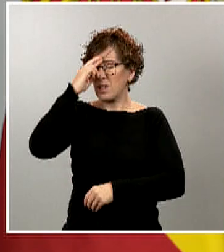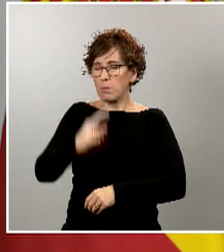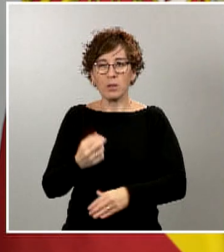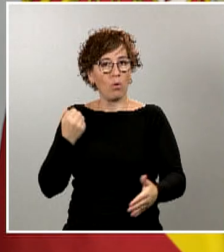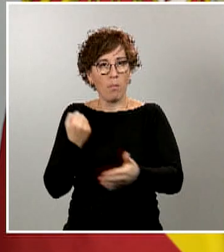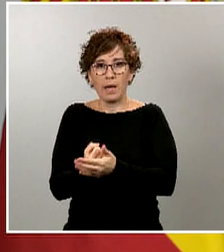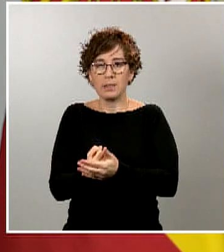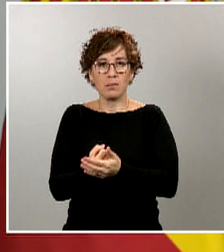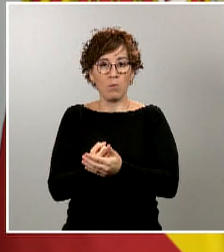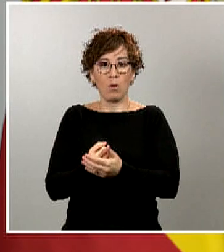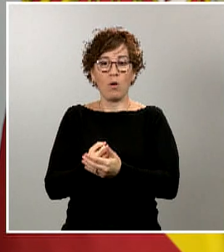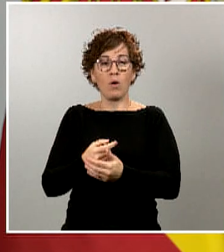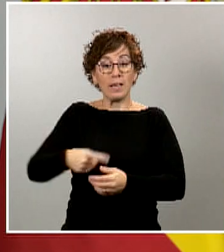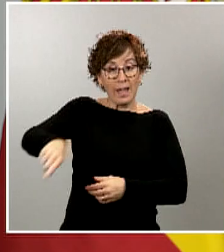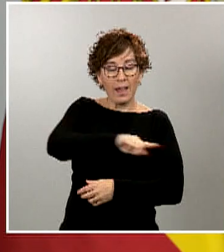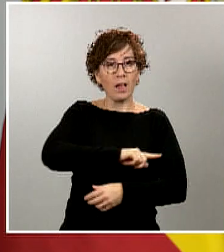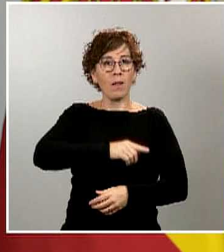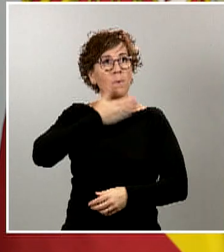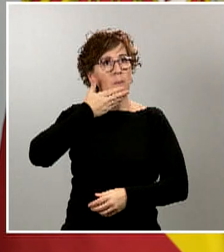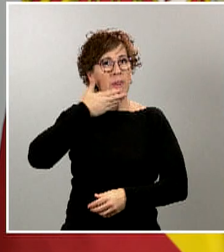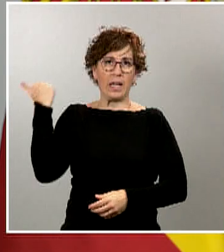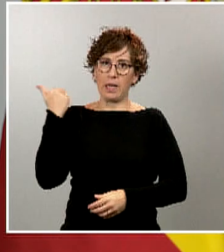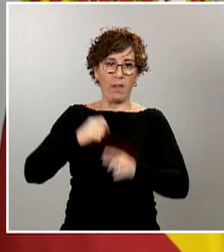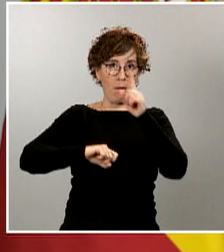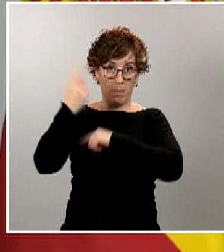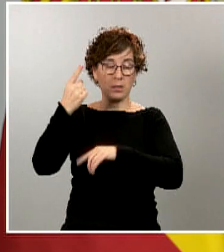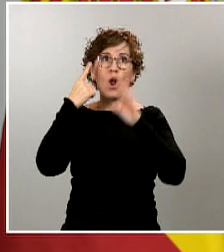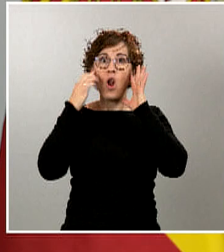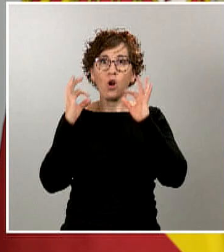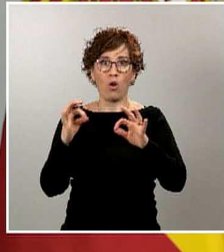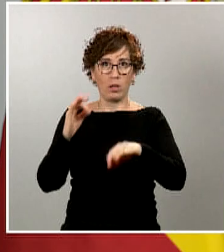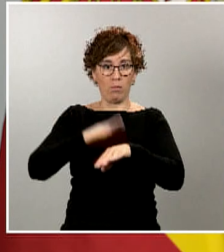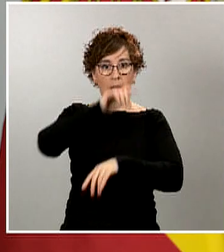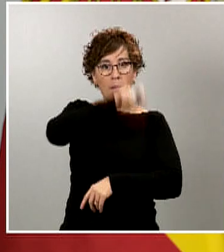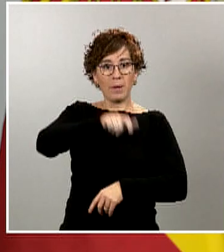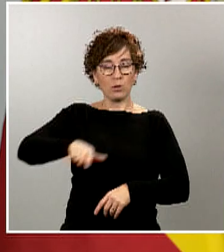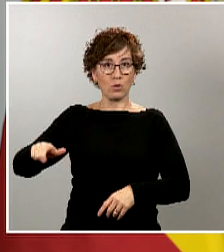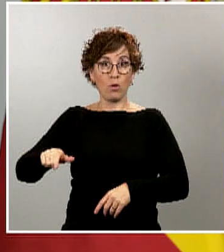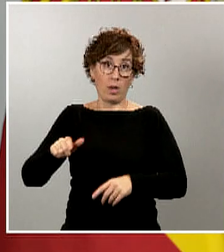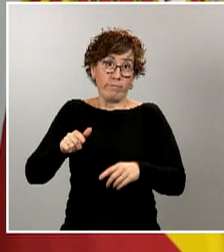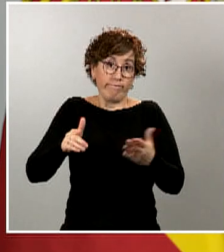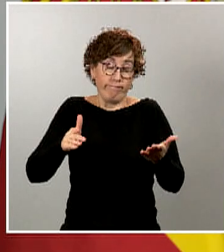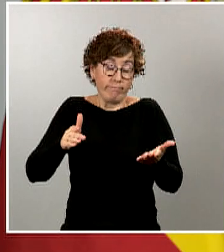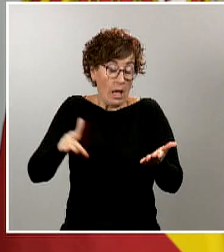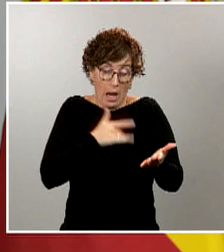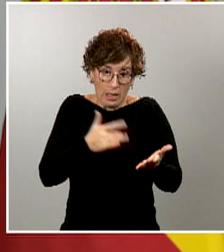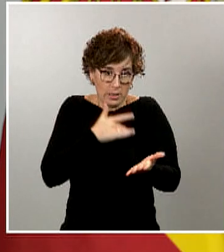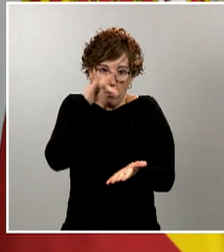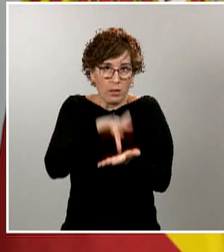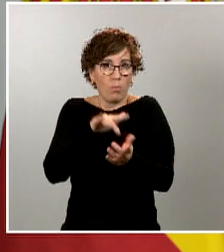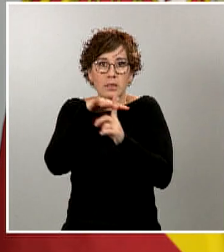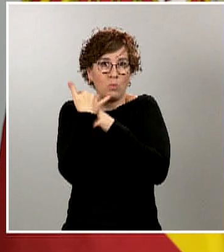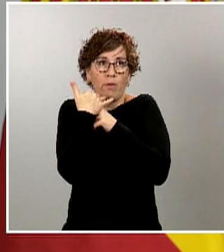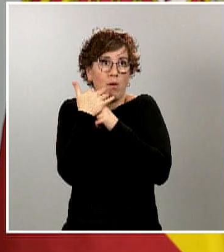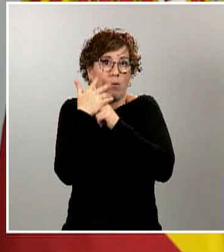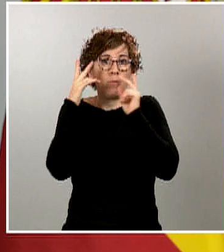mayor dignidad, para agradecer precisamente a esas personas todo lo que han hecho durante su vida y que desgraciadamente pues, han sido víctimas de este